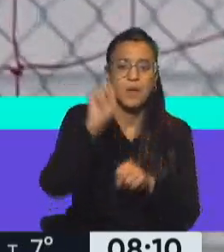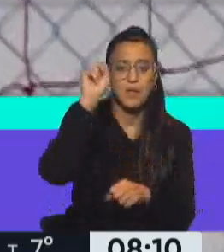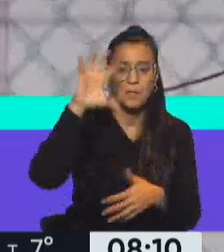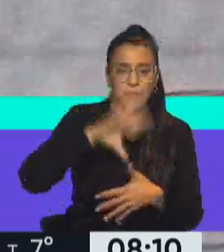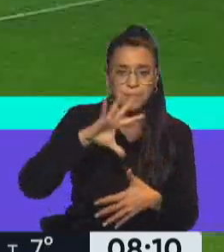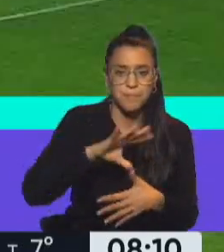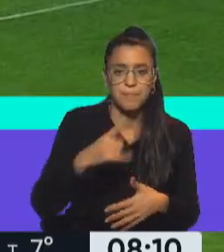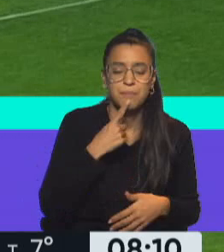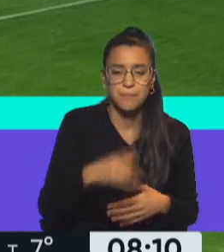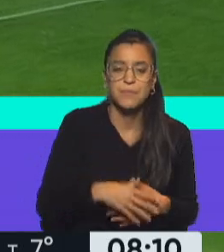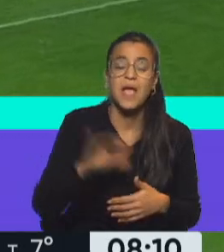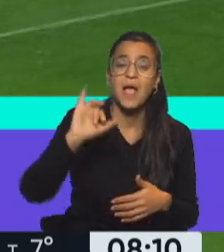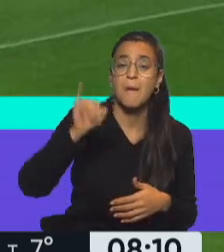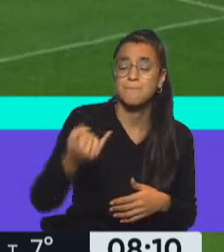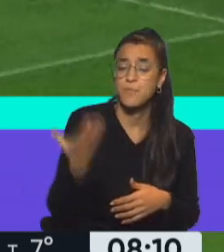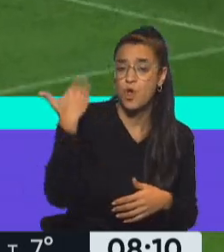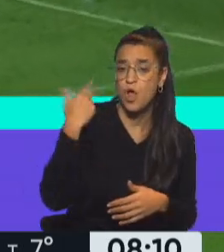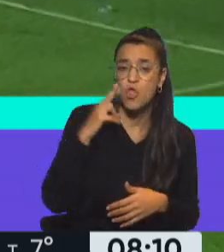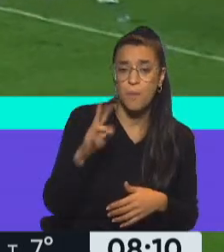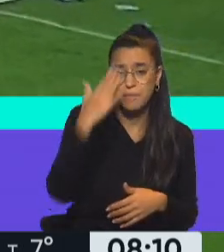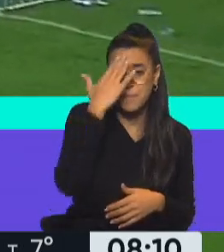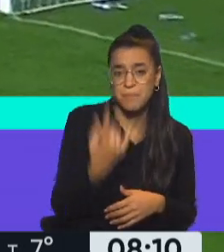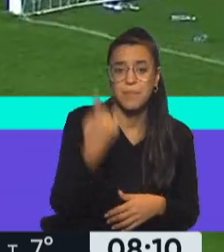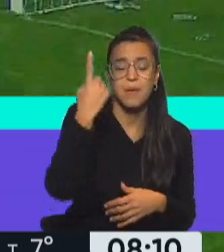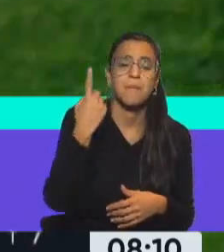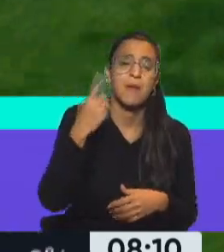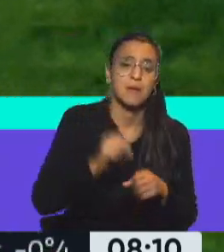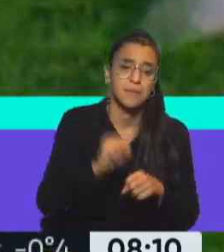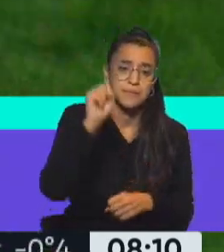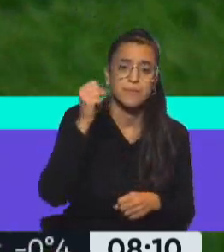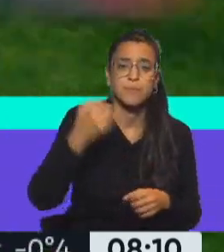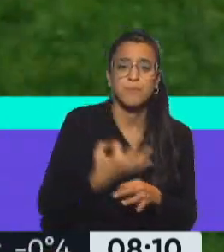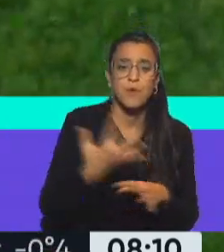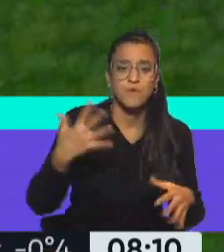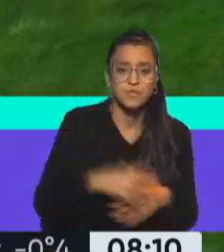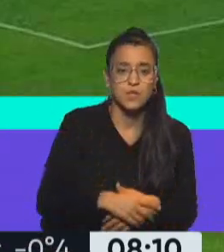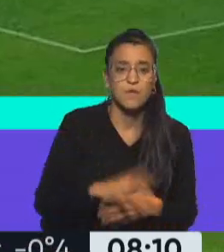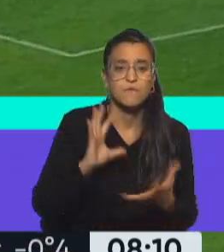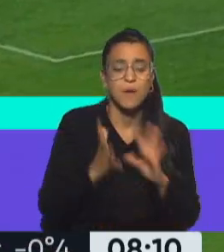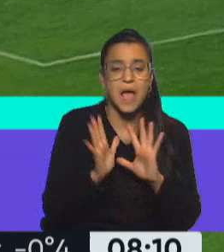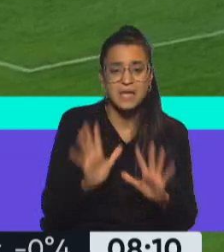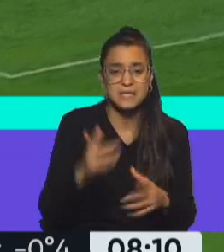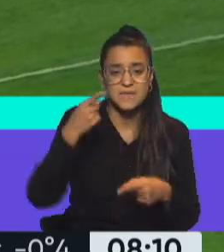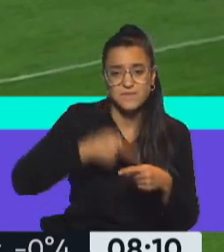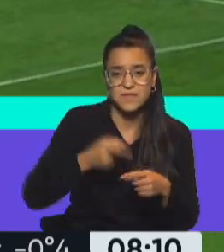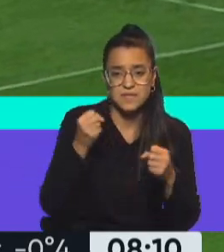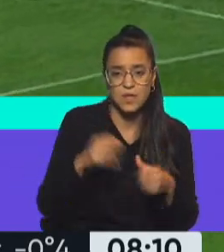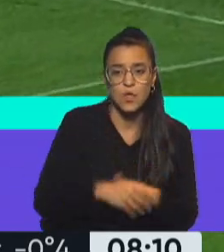salido campeonas en 2015, su primer título de la era profesional, festejan de esta manera.